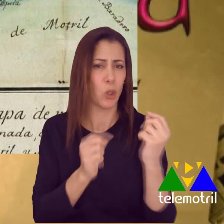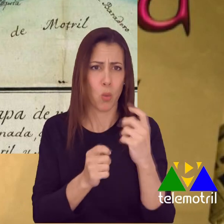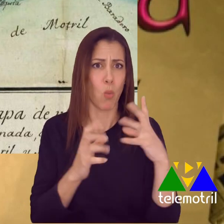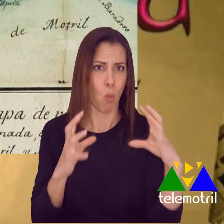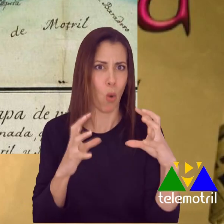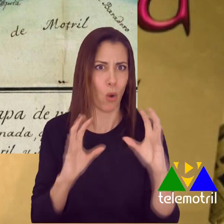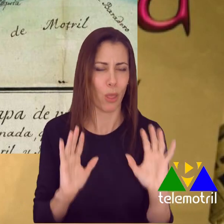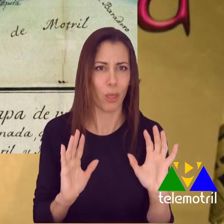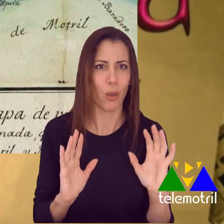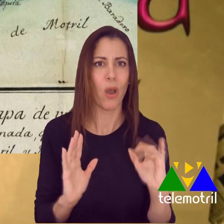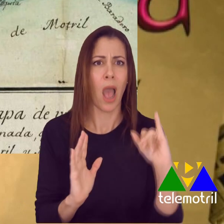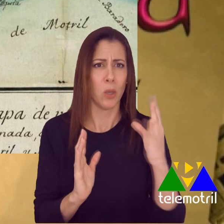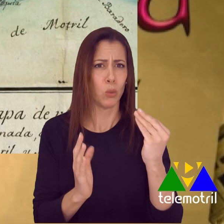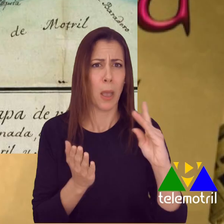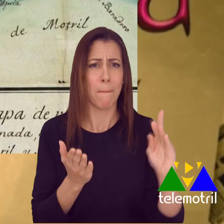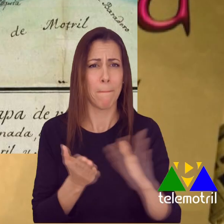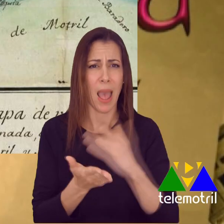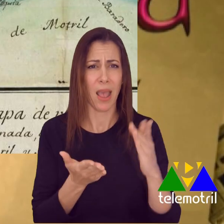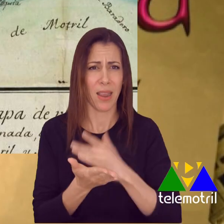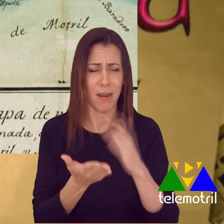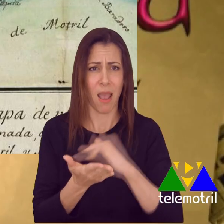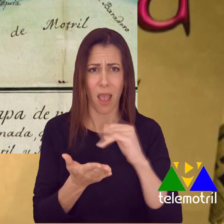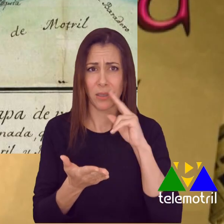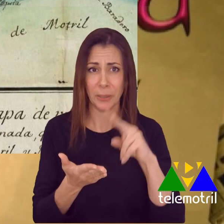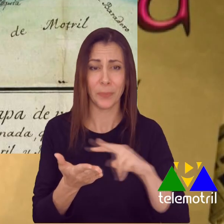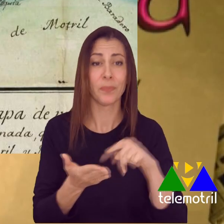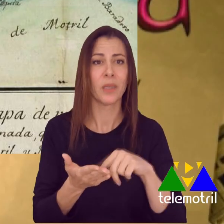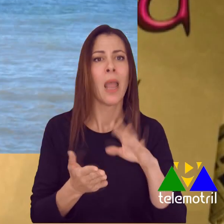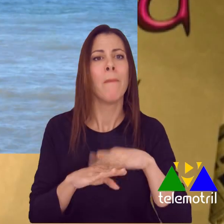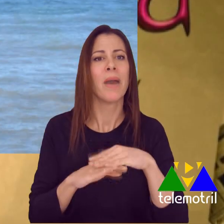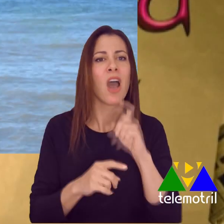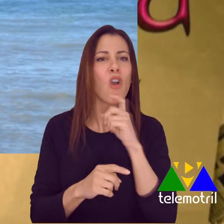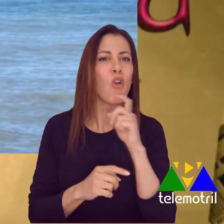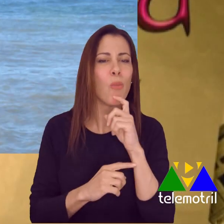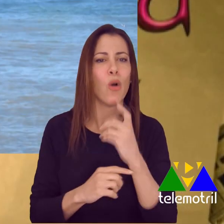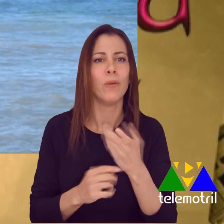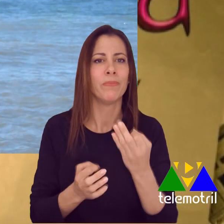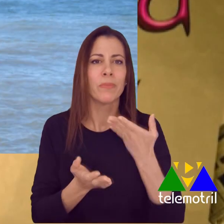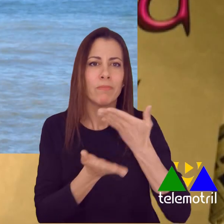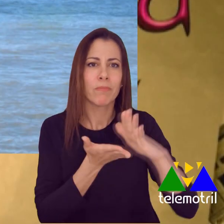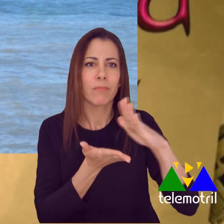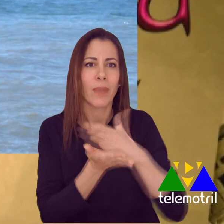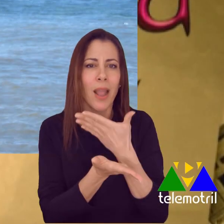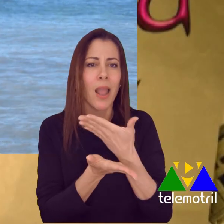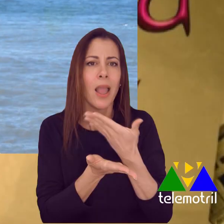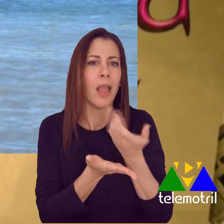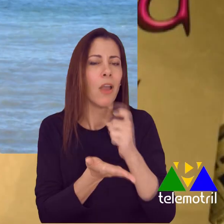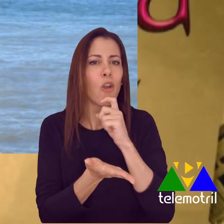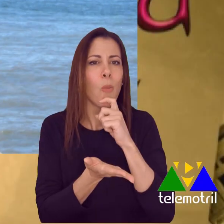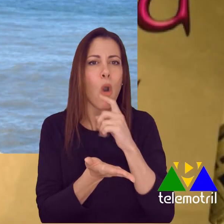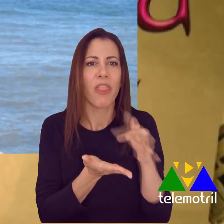gordo, tiene muchas páginas, para establecer el término municipal entre Motril y Salobreña,